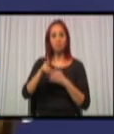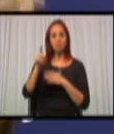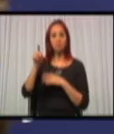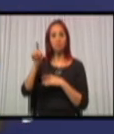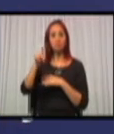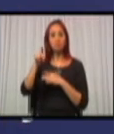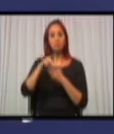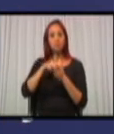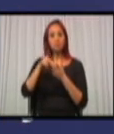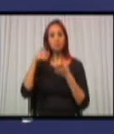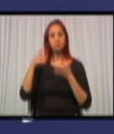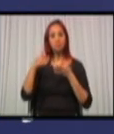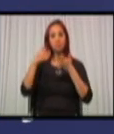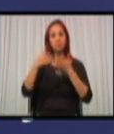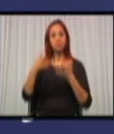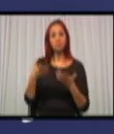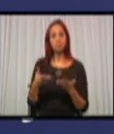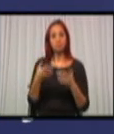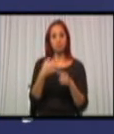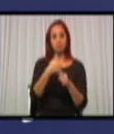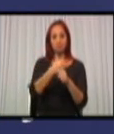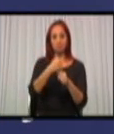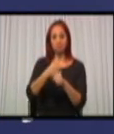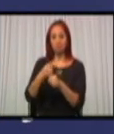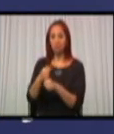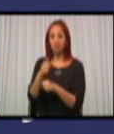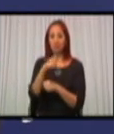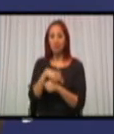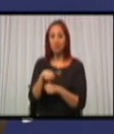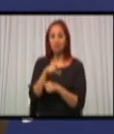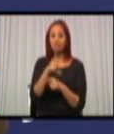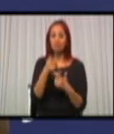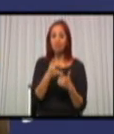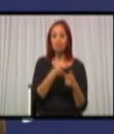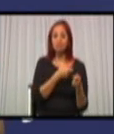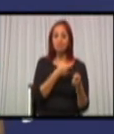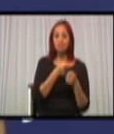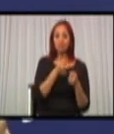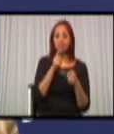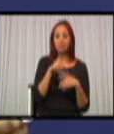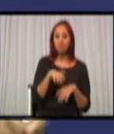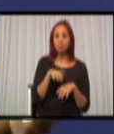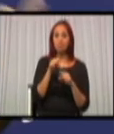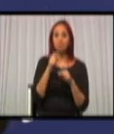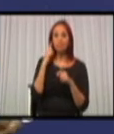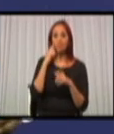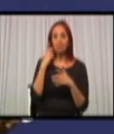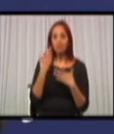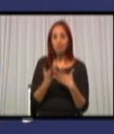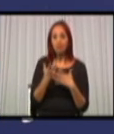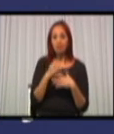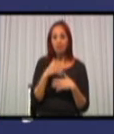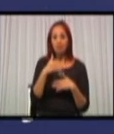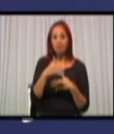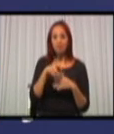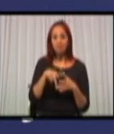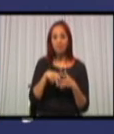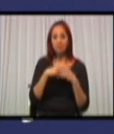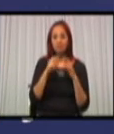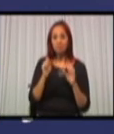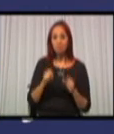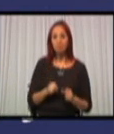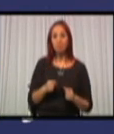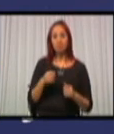impuestos se los vamos a volver en obras. La administración es lo que hay que tomar para de ahí empezar a poder